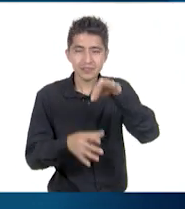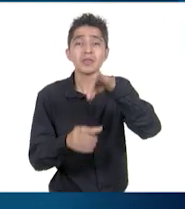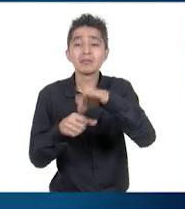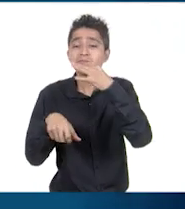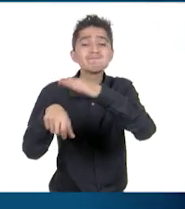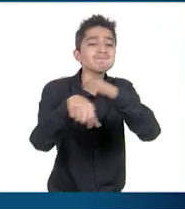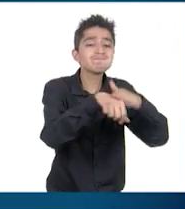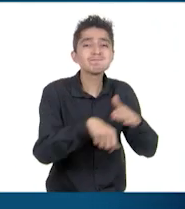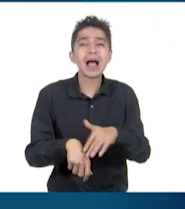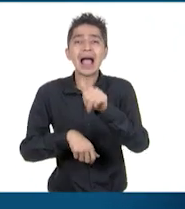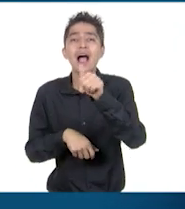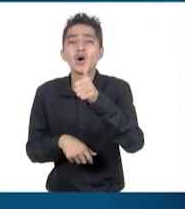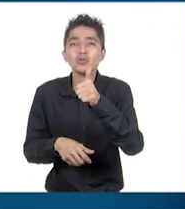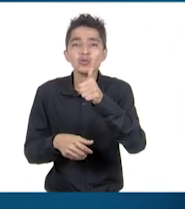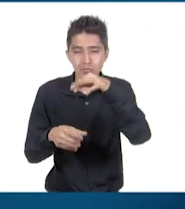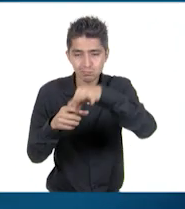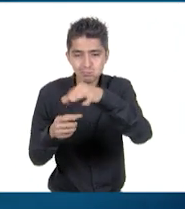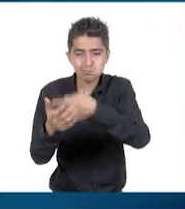agosto.